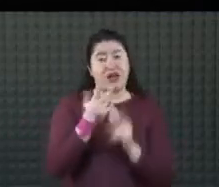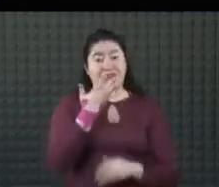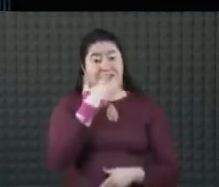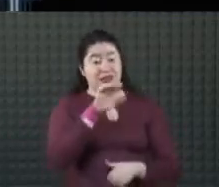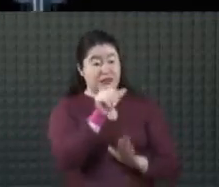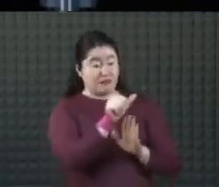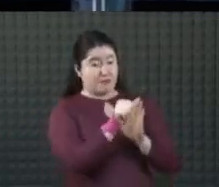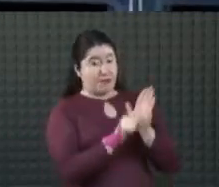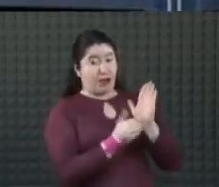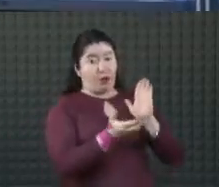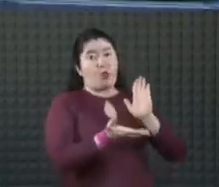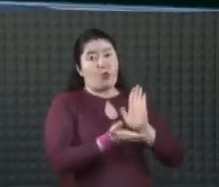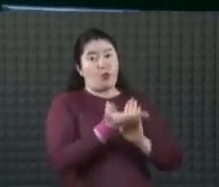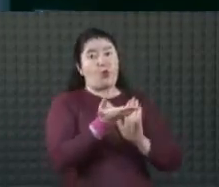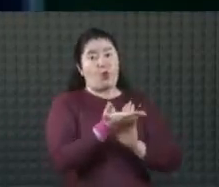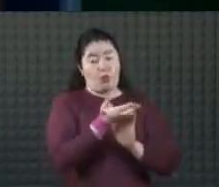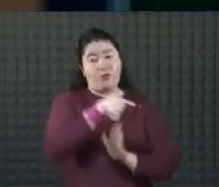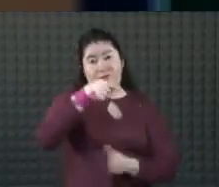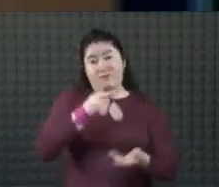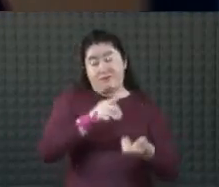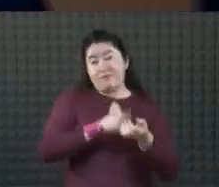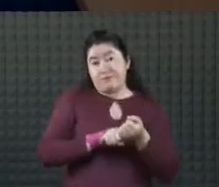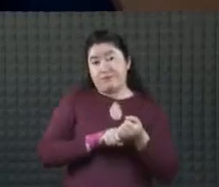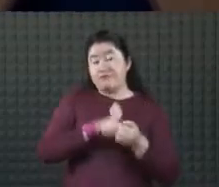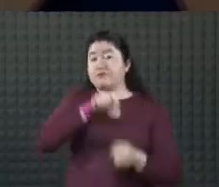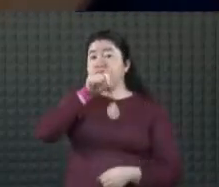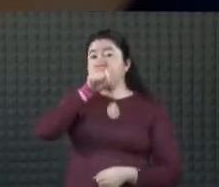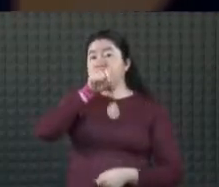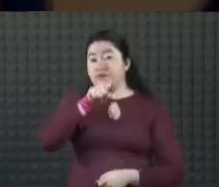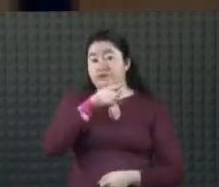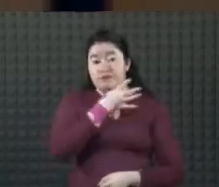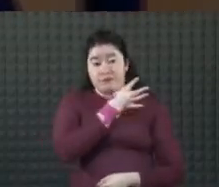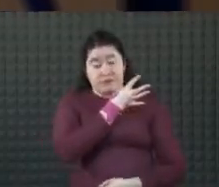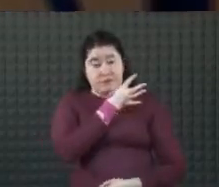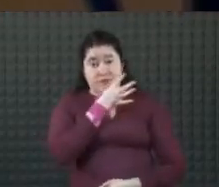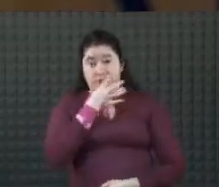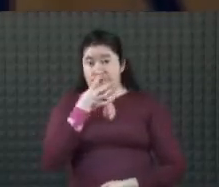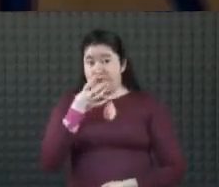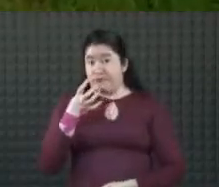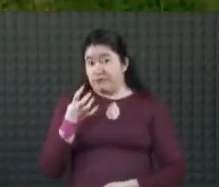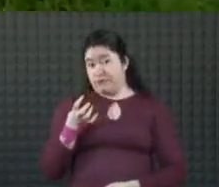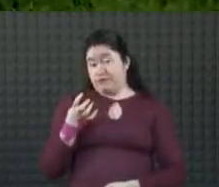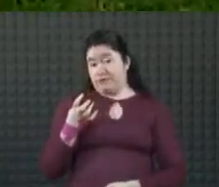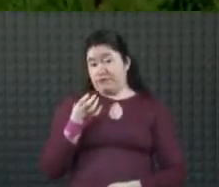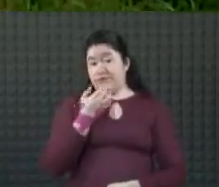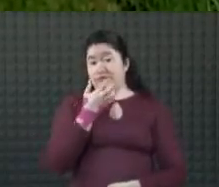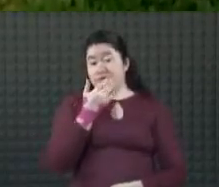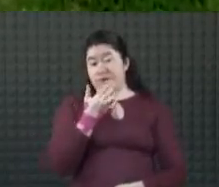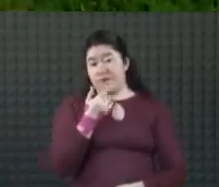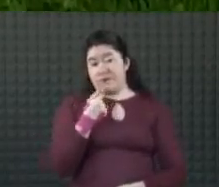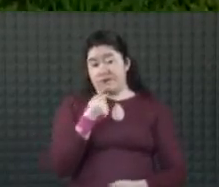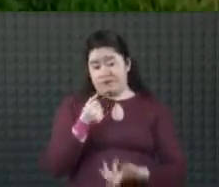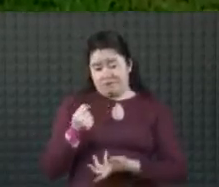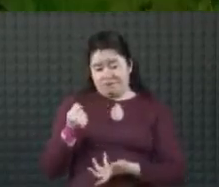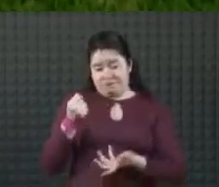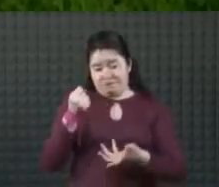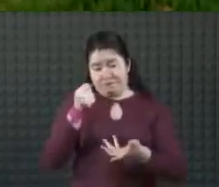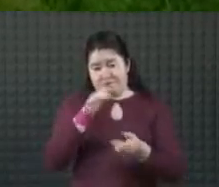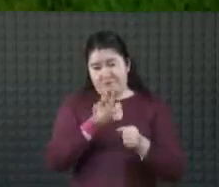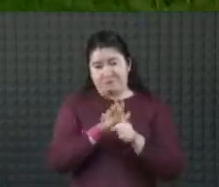Este plantel puede atender fundamentalmente, pero no solo, a las colonias aledañas. Es la idea que ha